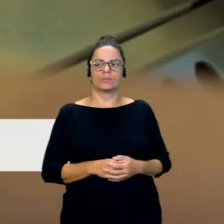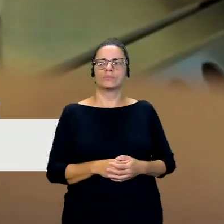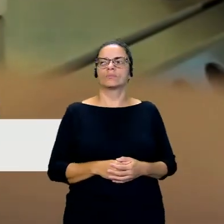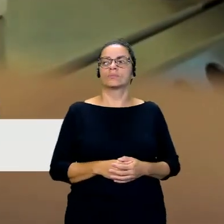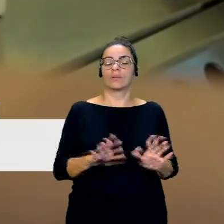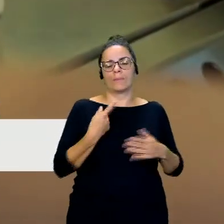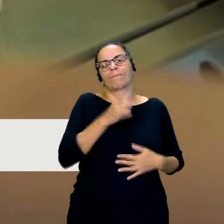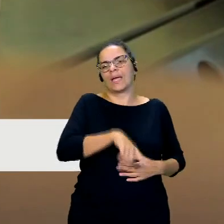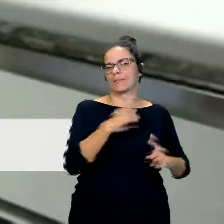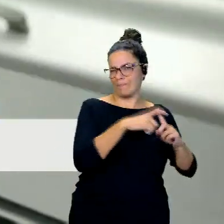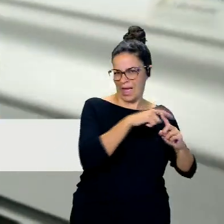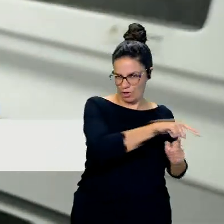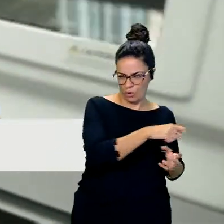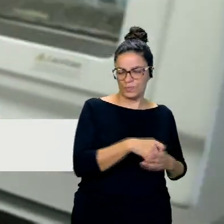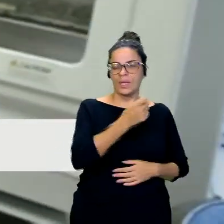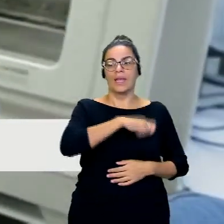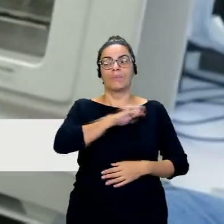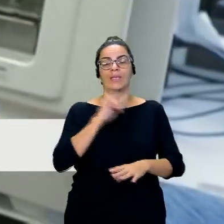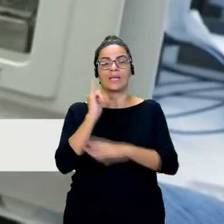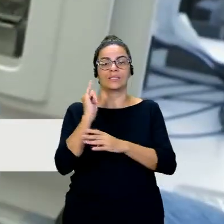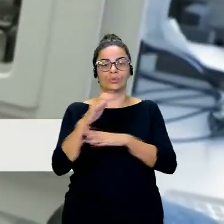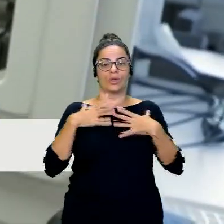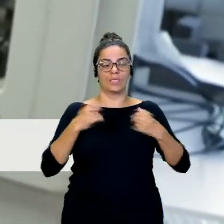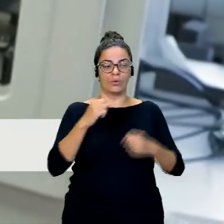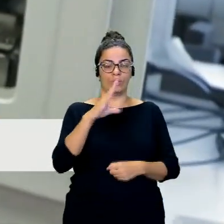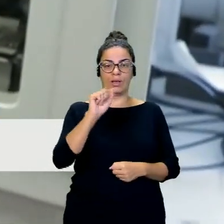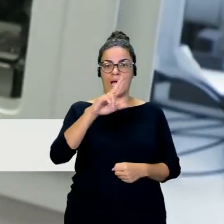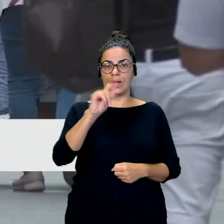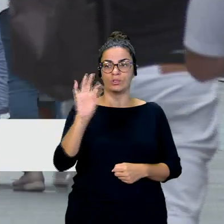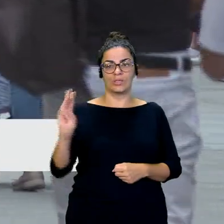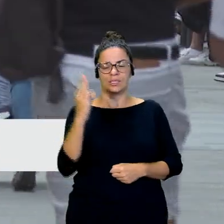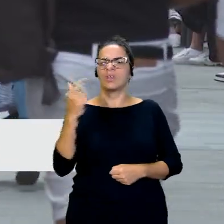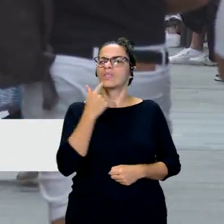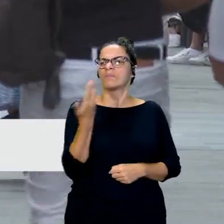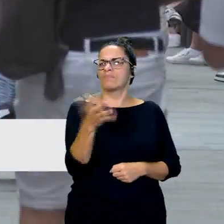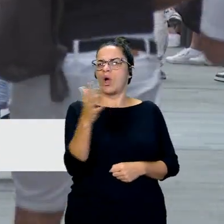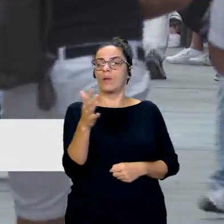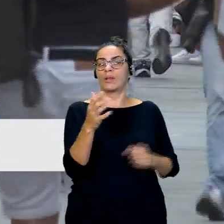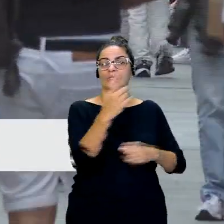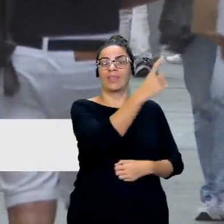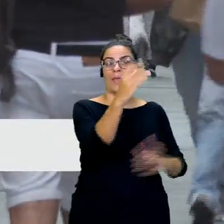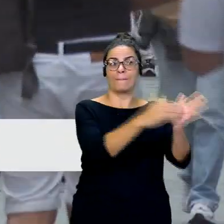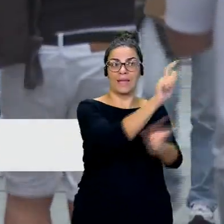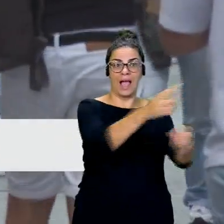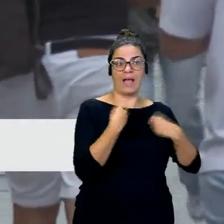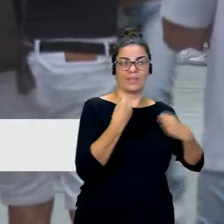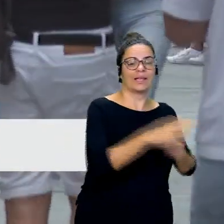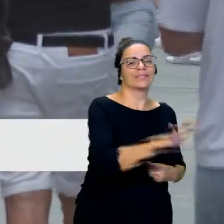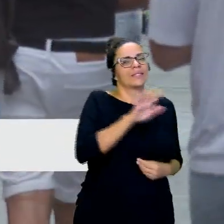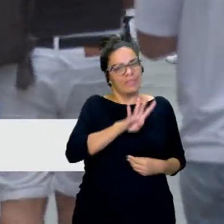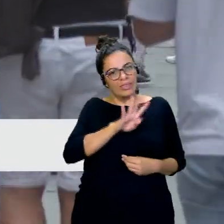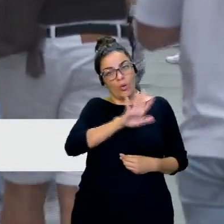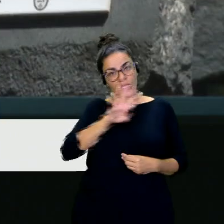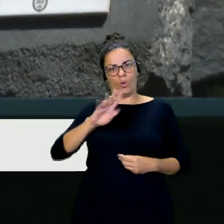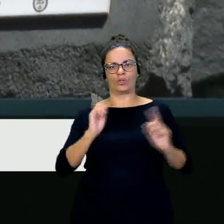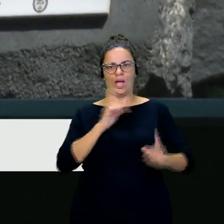mayo. Y en España, el Instituto de Salud Carlos III estima una incidencia de 54 casos por 100.000 habitantes solo en